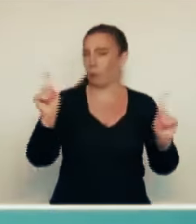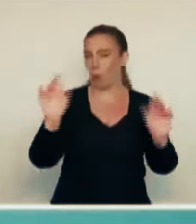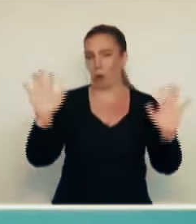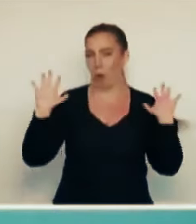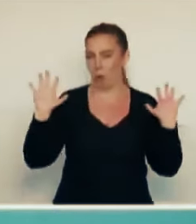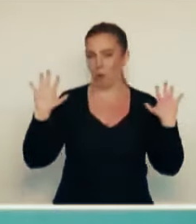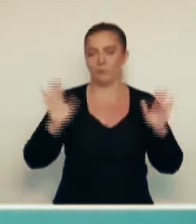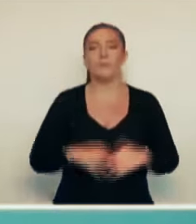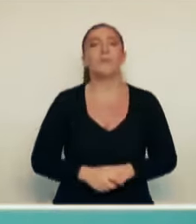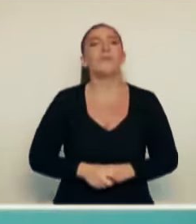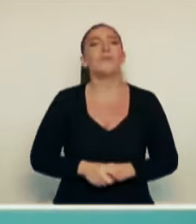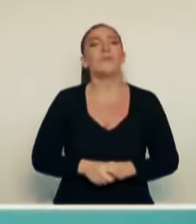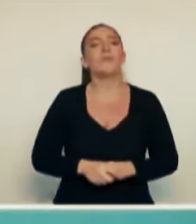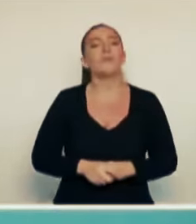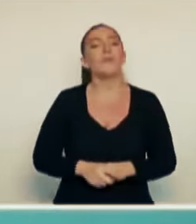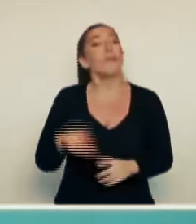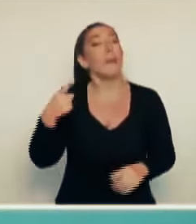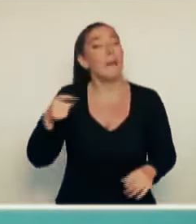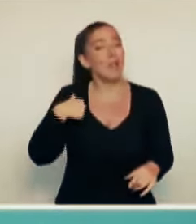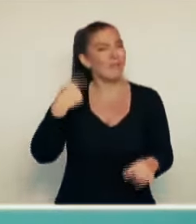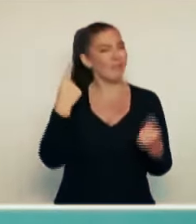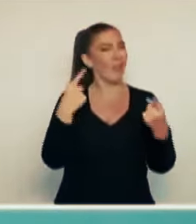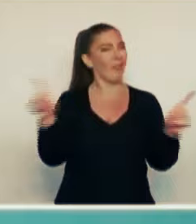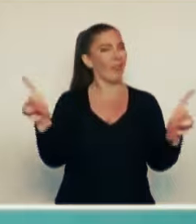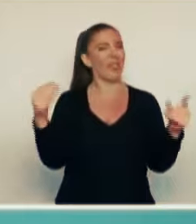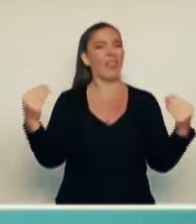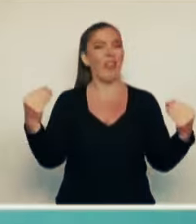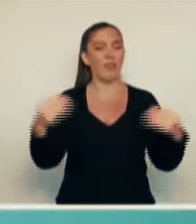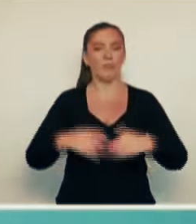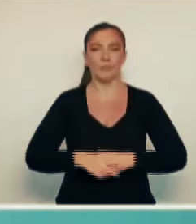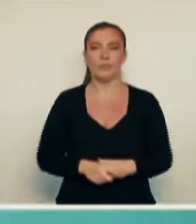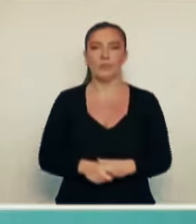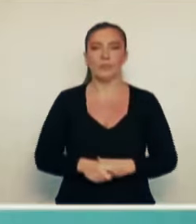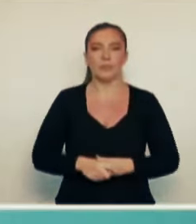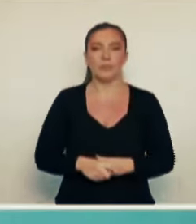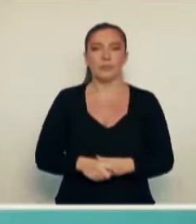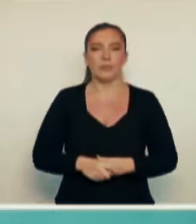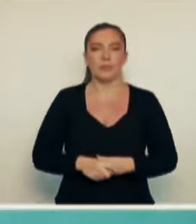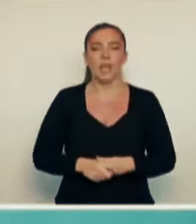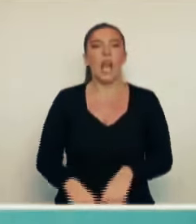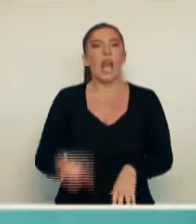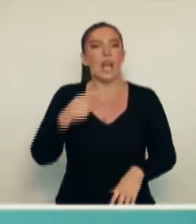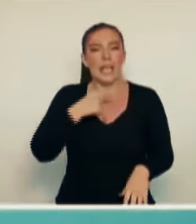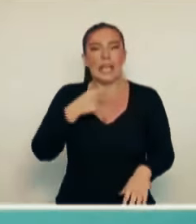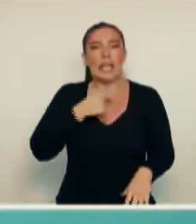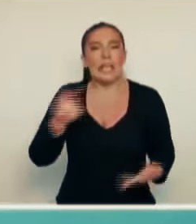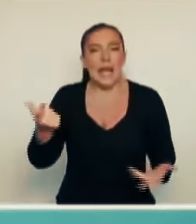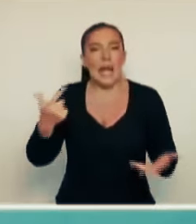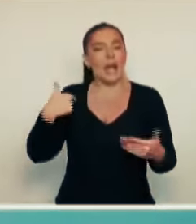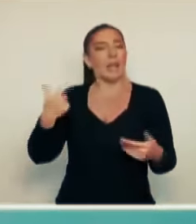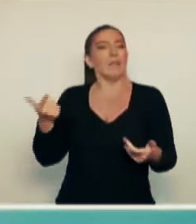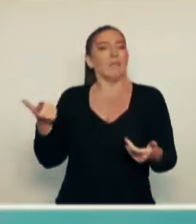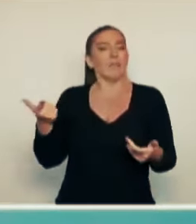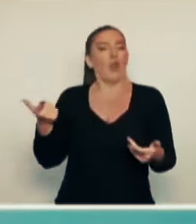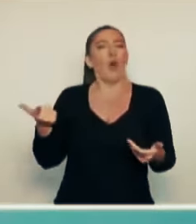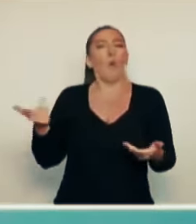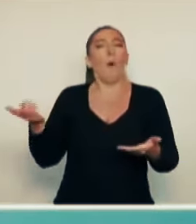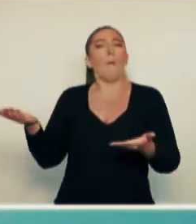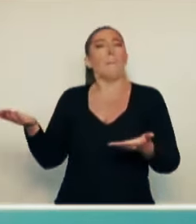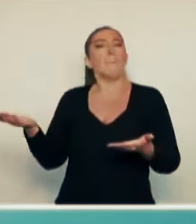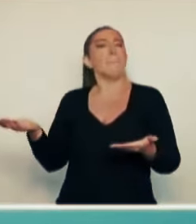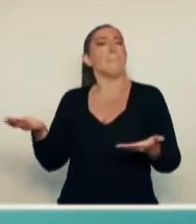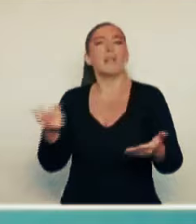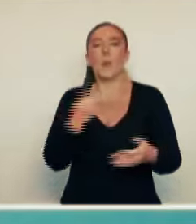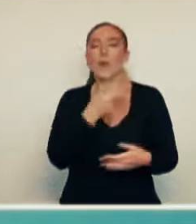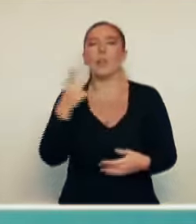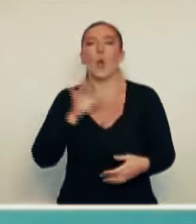pero lo curioso de todo esto es que nos quieren presentar a 21 años de la Argentina